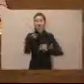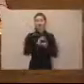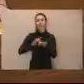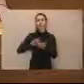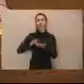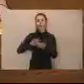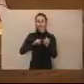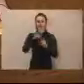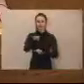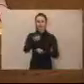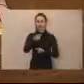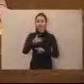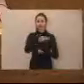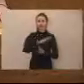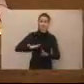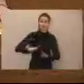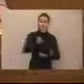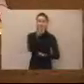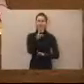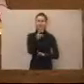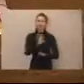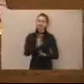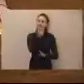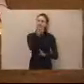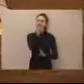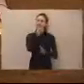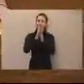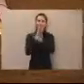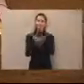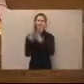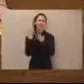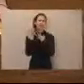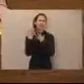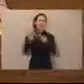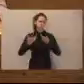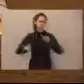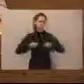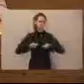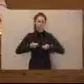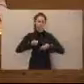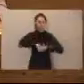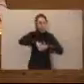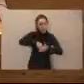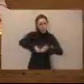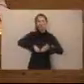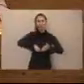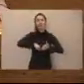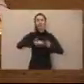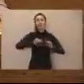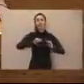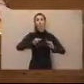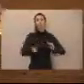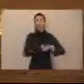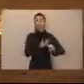días adicionales conseguidos, entre otros derechos, a través de décadas de negociación y de presión por parte de los